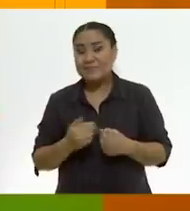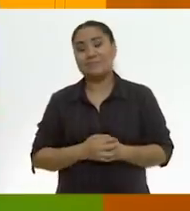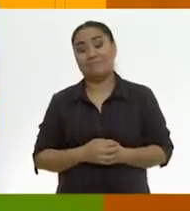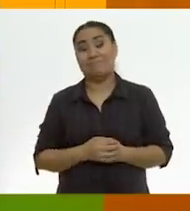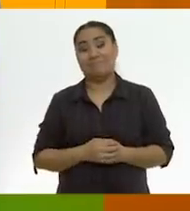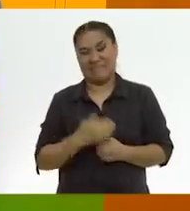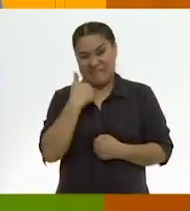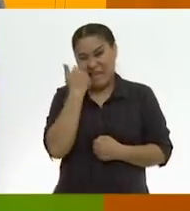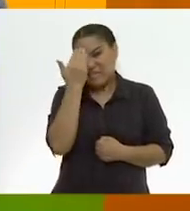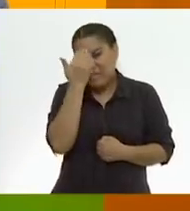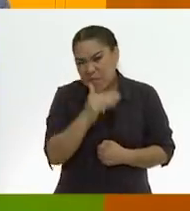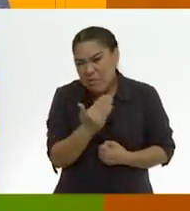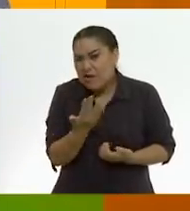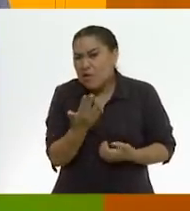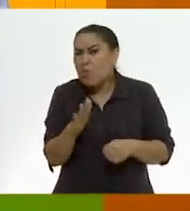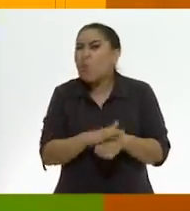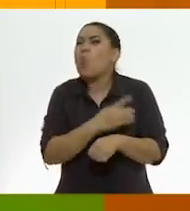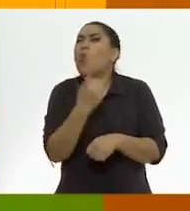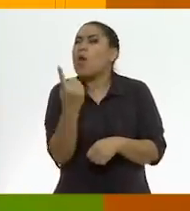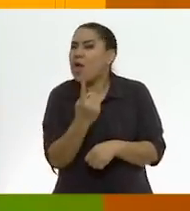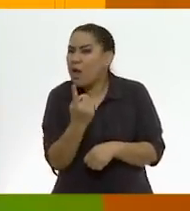¿Quieres saber por qué sucede esto?